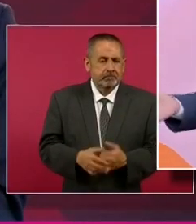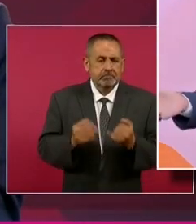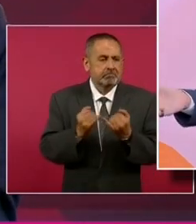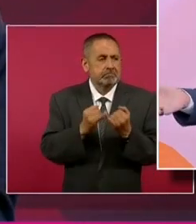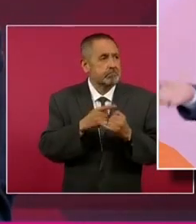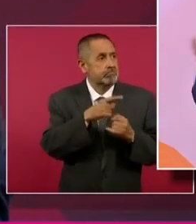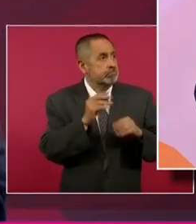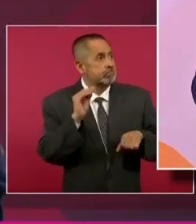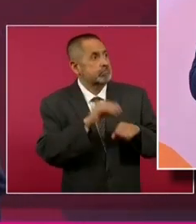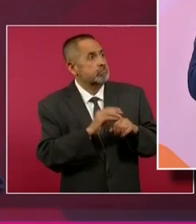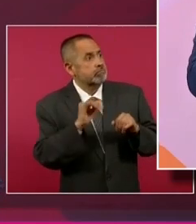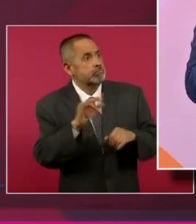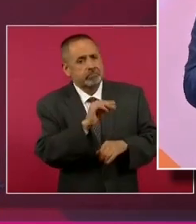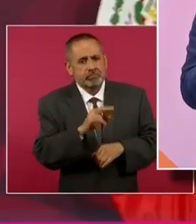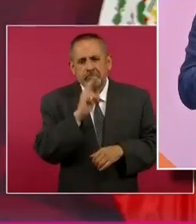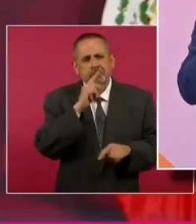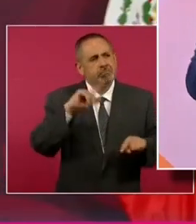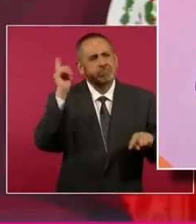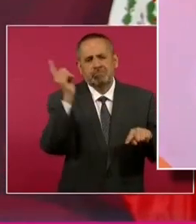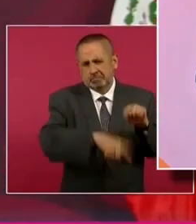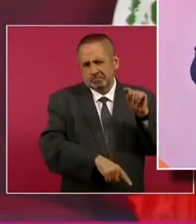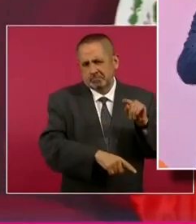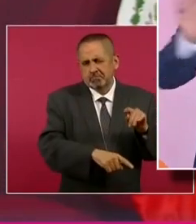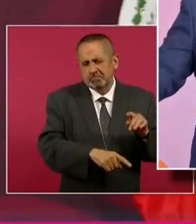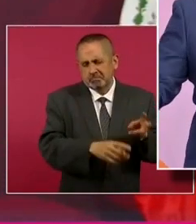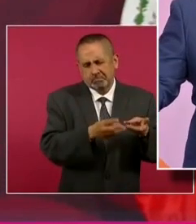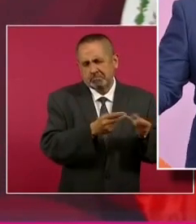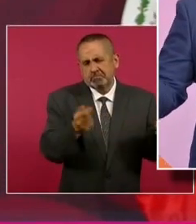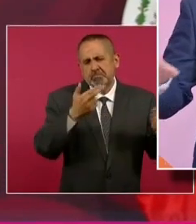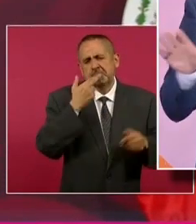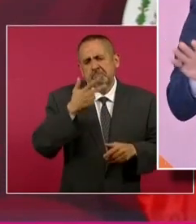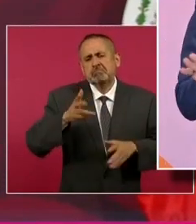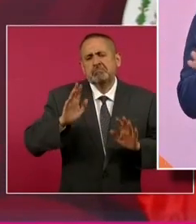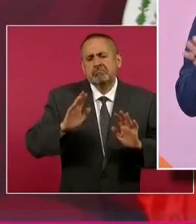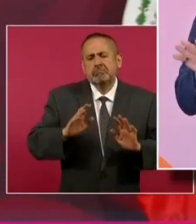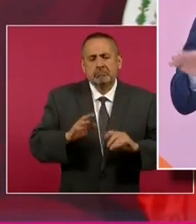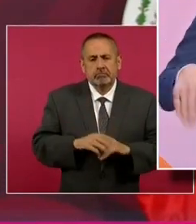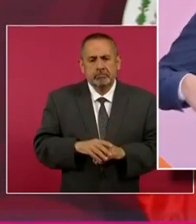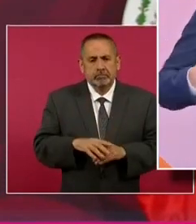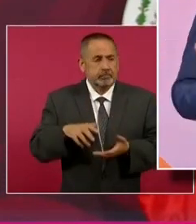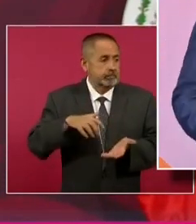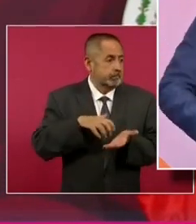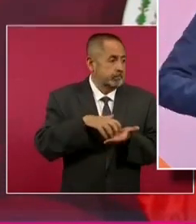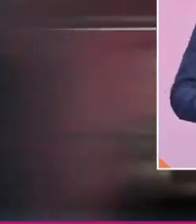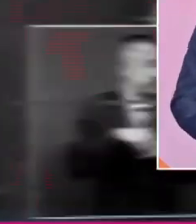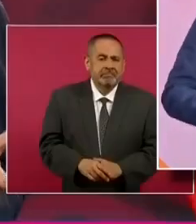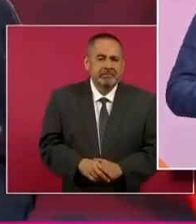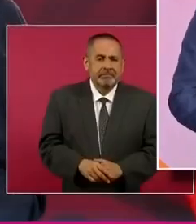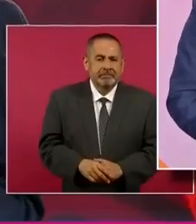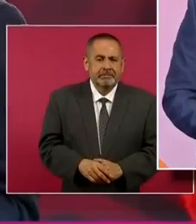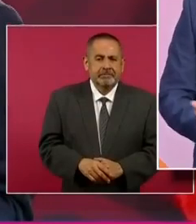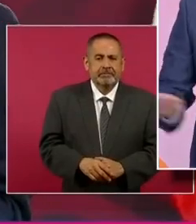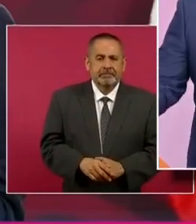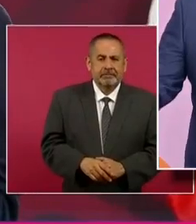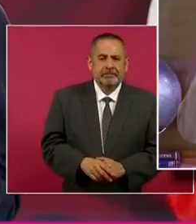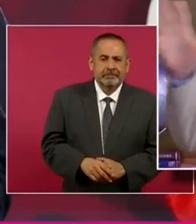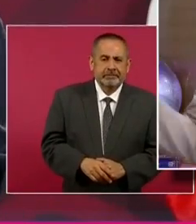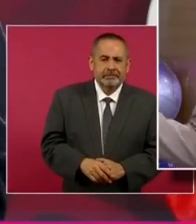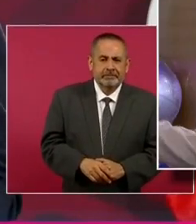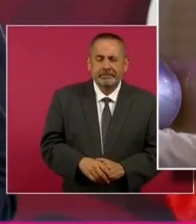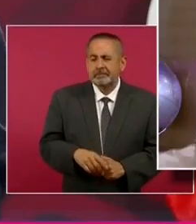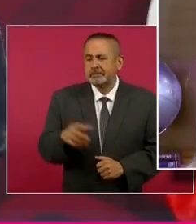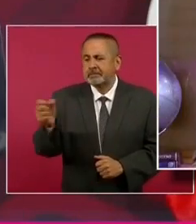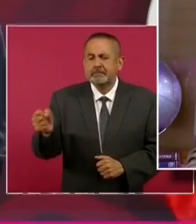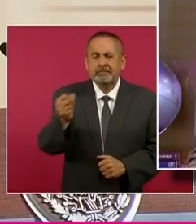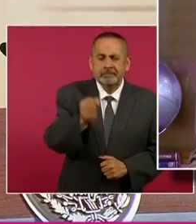va a ser lo que diga el presidente. Entonces, ¿dónde está ese equilibrio? A ver, y no es en contra del gobierno, es por la salud democrática de un país. Que ahí estén los